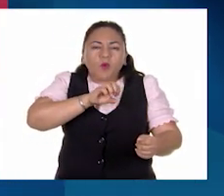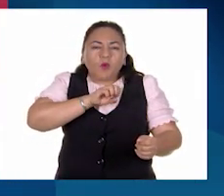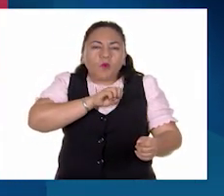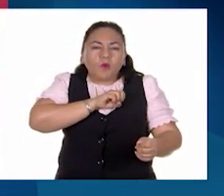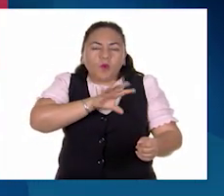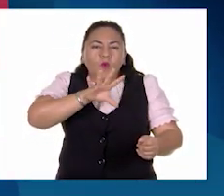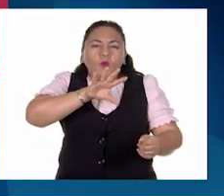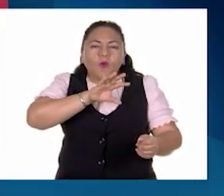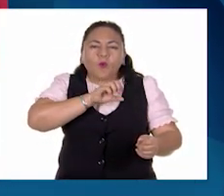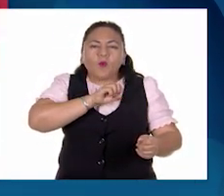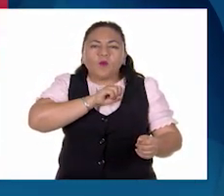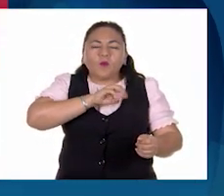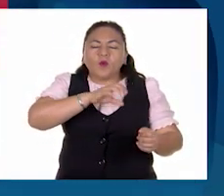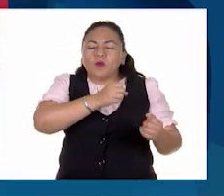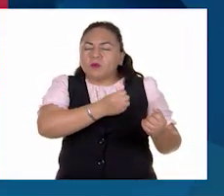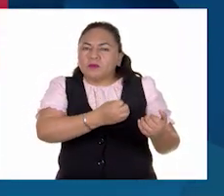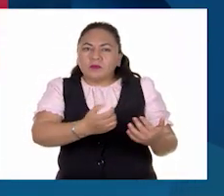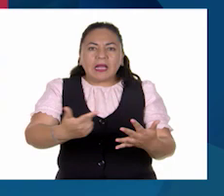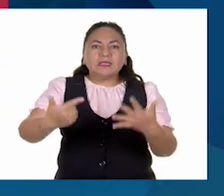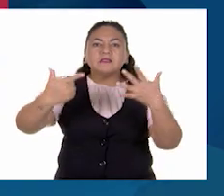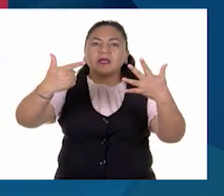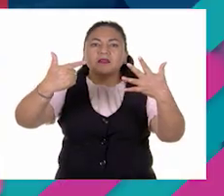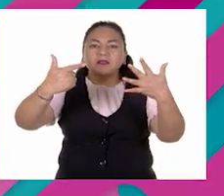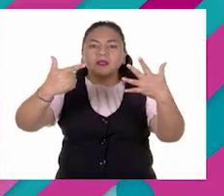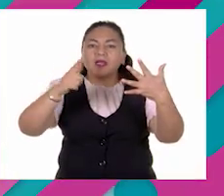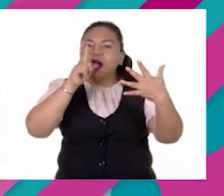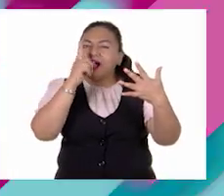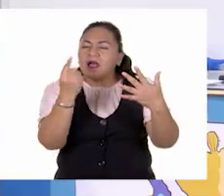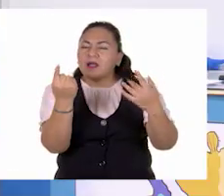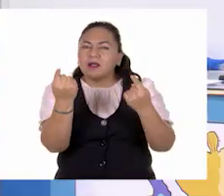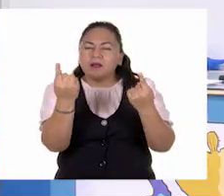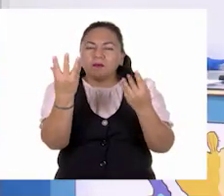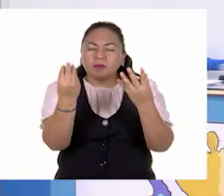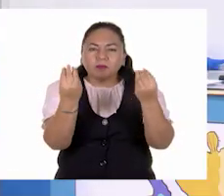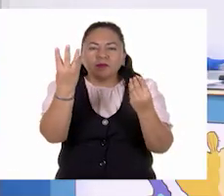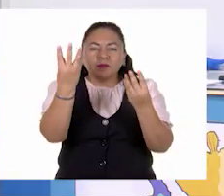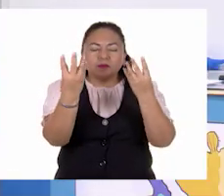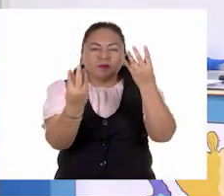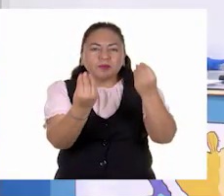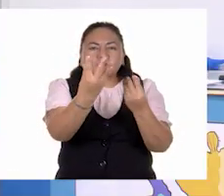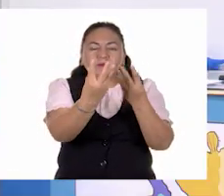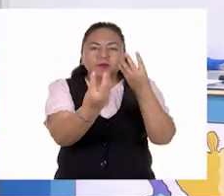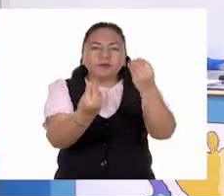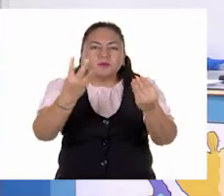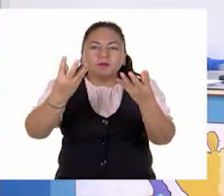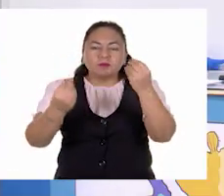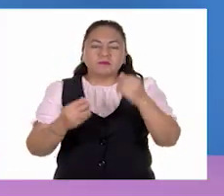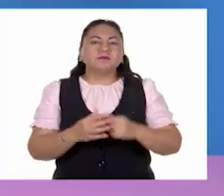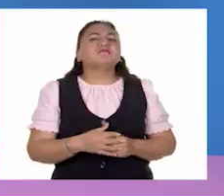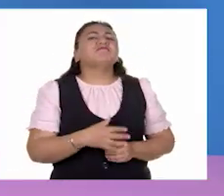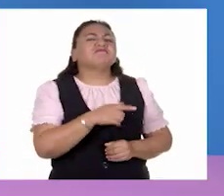dulcemente, 7 lámparas. Bien, y la pregunta sería, ¿de qué se trata esta